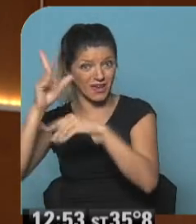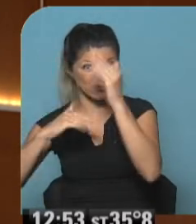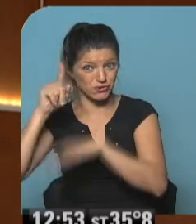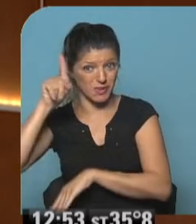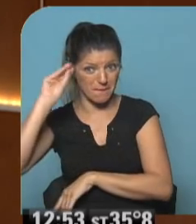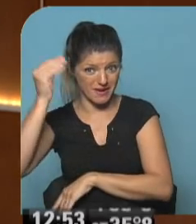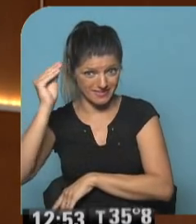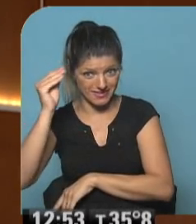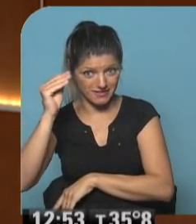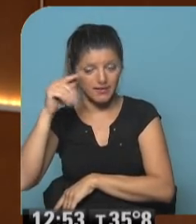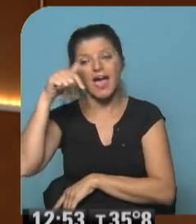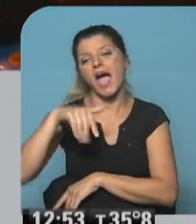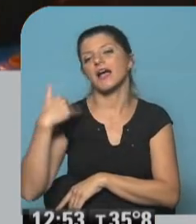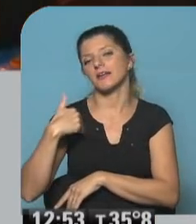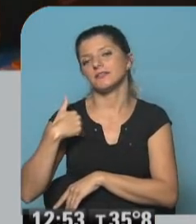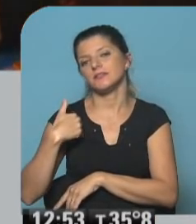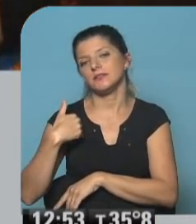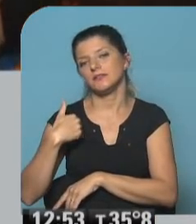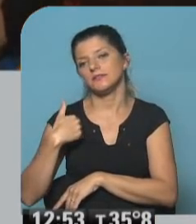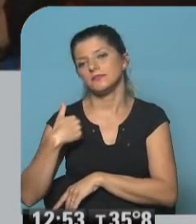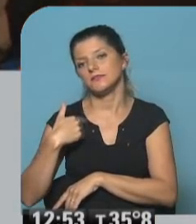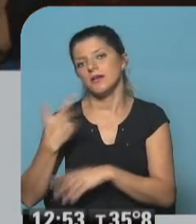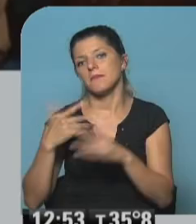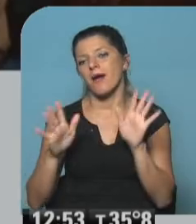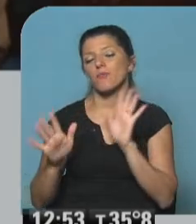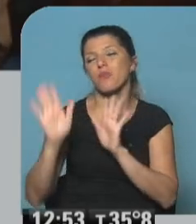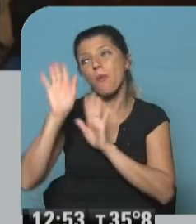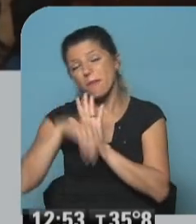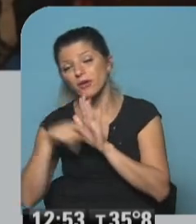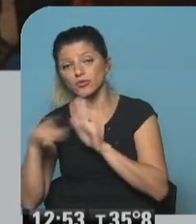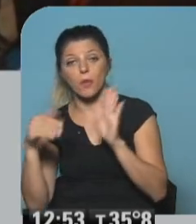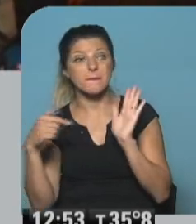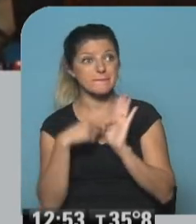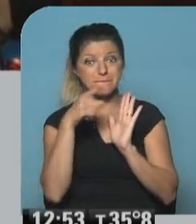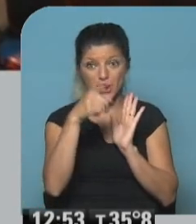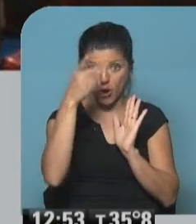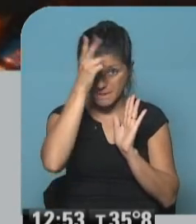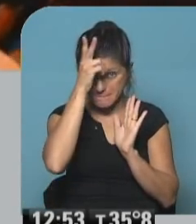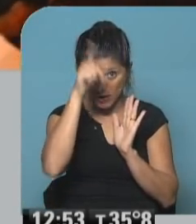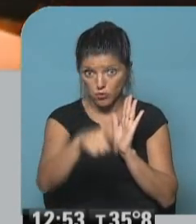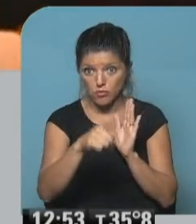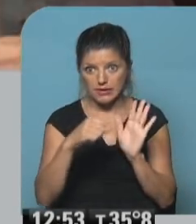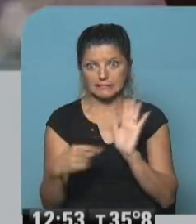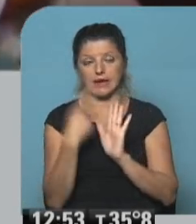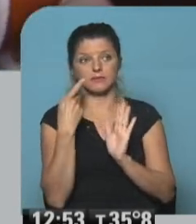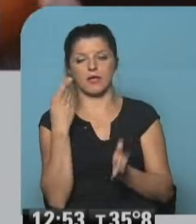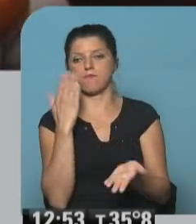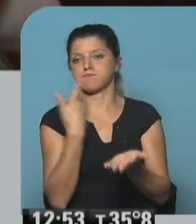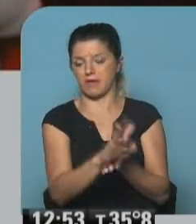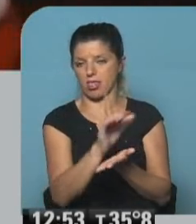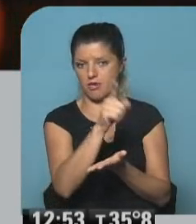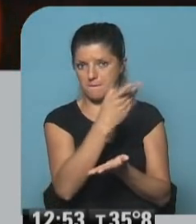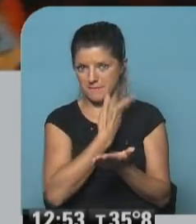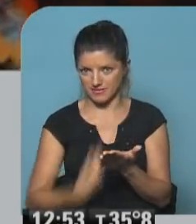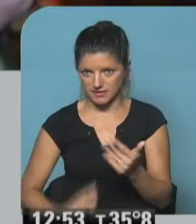en la Argentina es como que por distintas razones nos ha pasado más de refilón. En Perú, bueno, casi voltea un presidente este tema. Tiene en